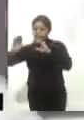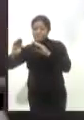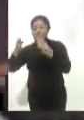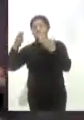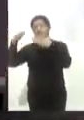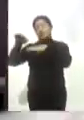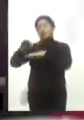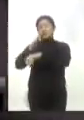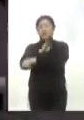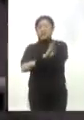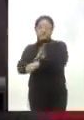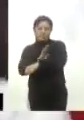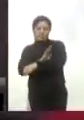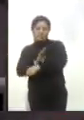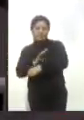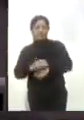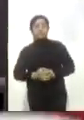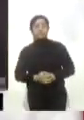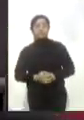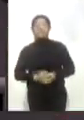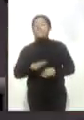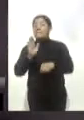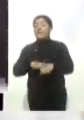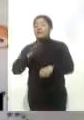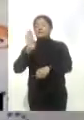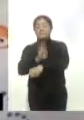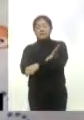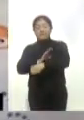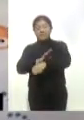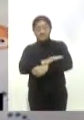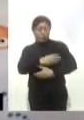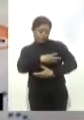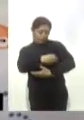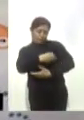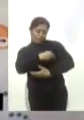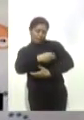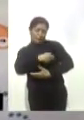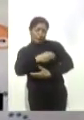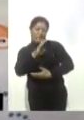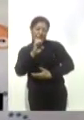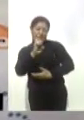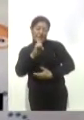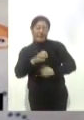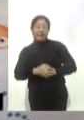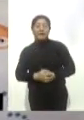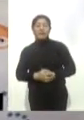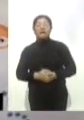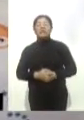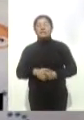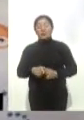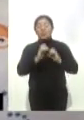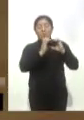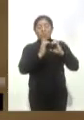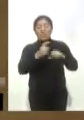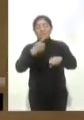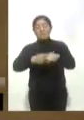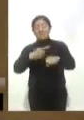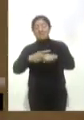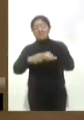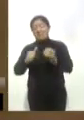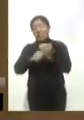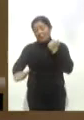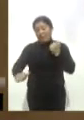materna. Destacó que entre los principales beneficios de la lactancia materna destacan la prevención de enfermedades diarreicas y